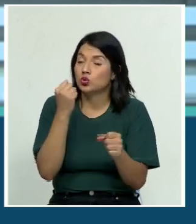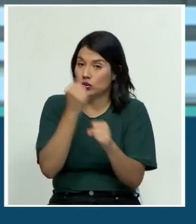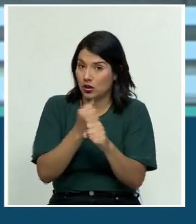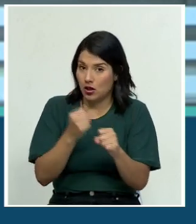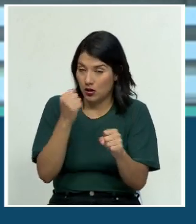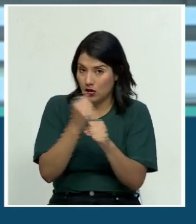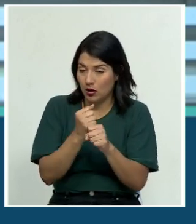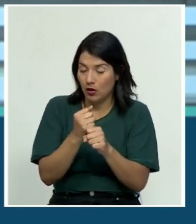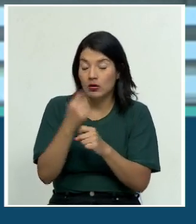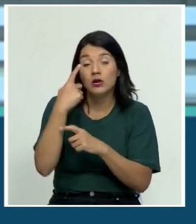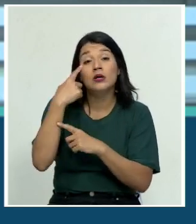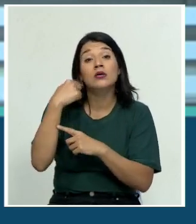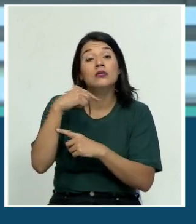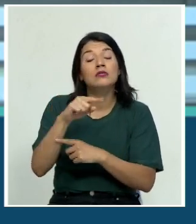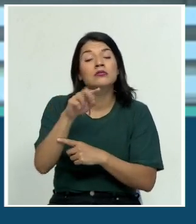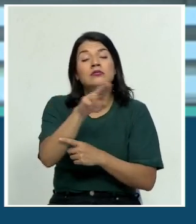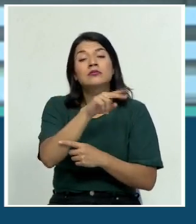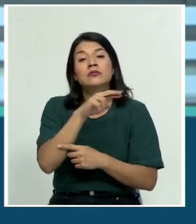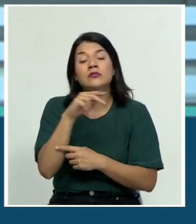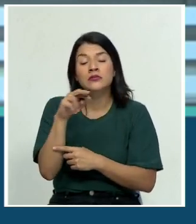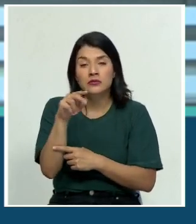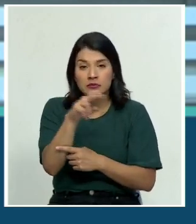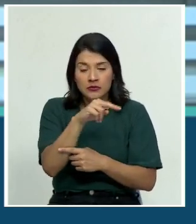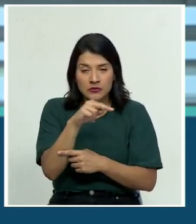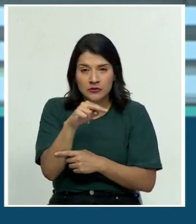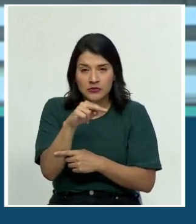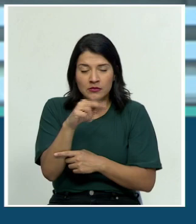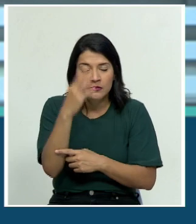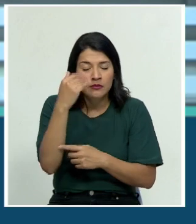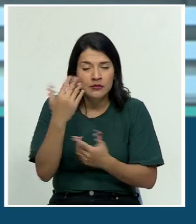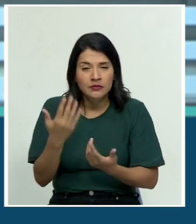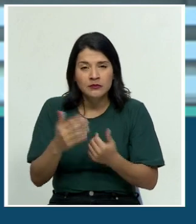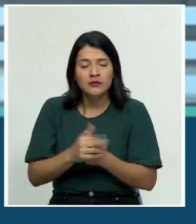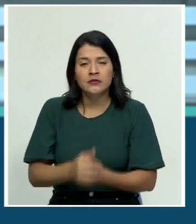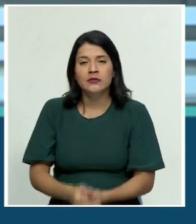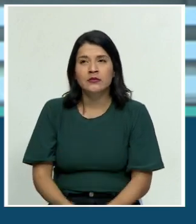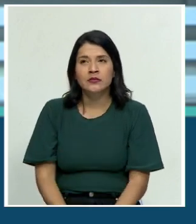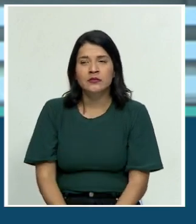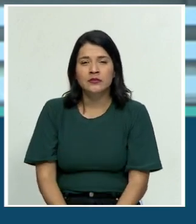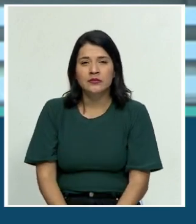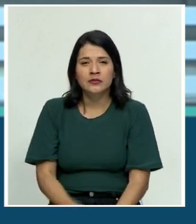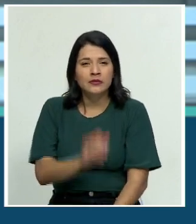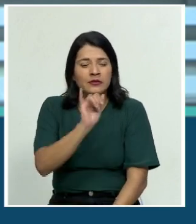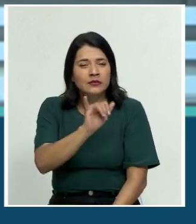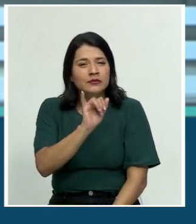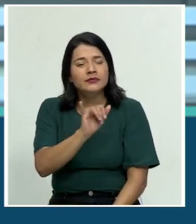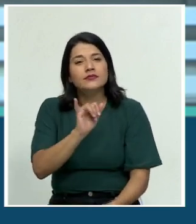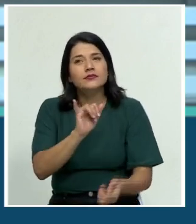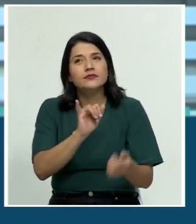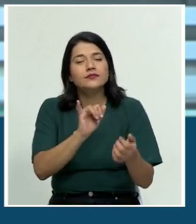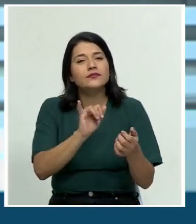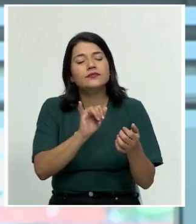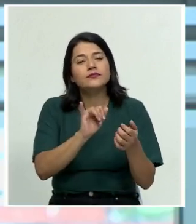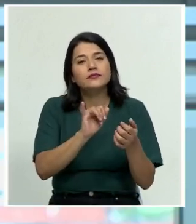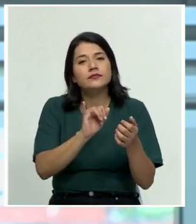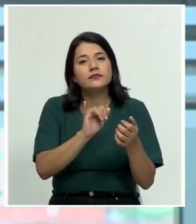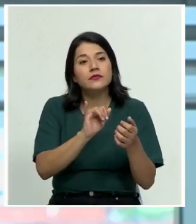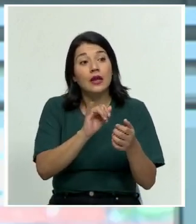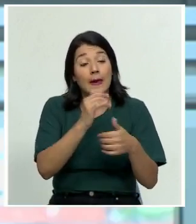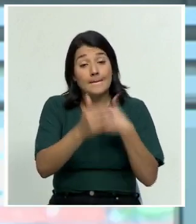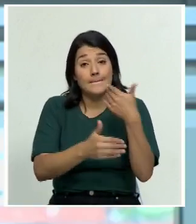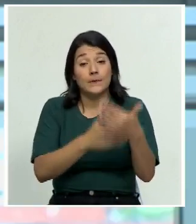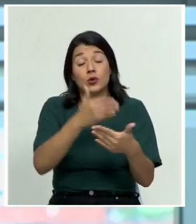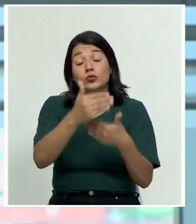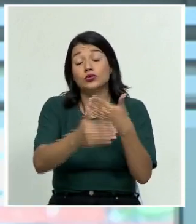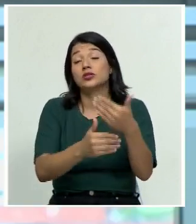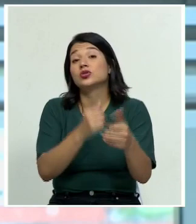parte de los compañeros, porque esto demanda, el proceso laboral demanda, como